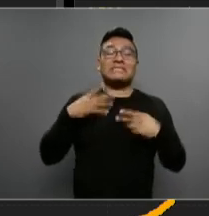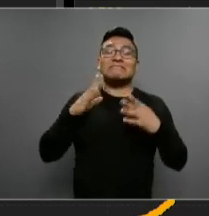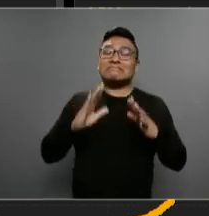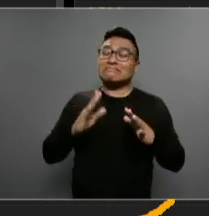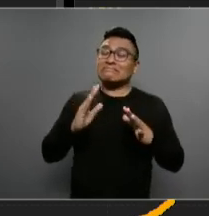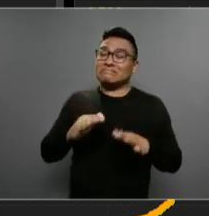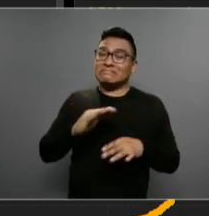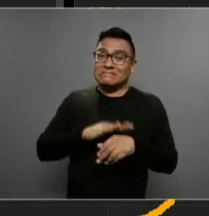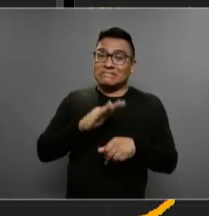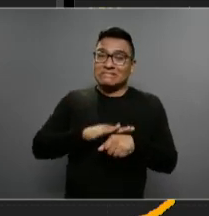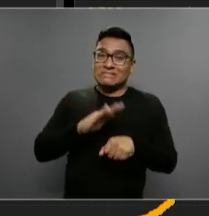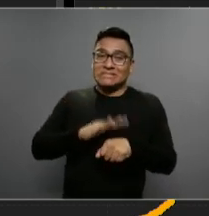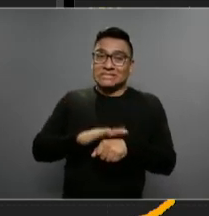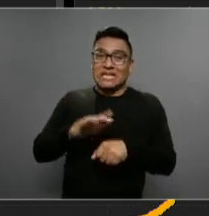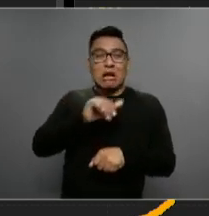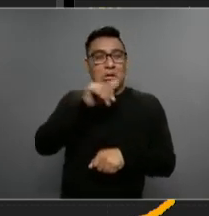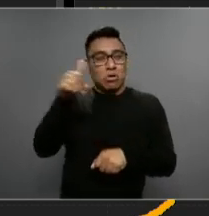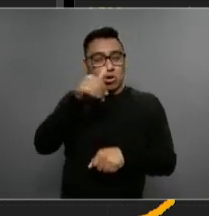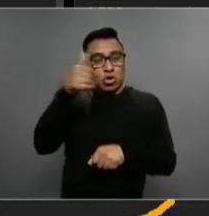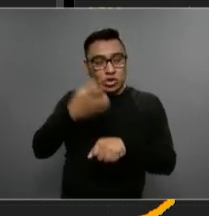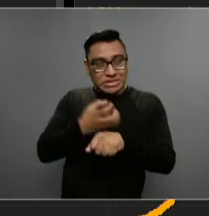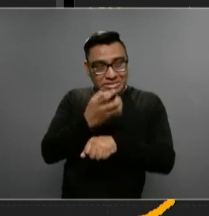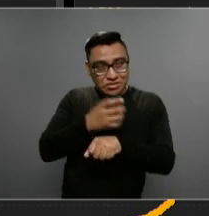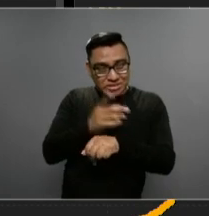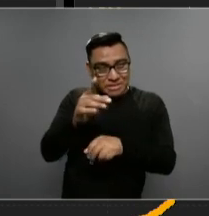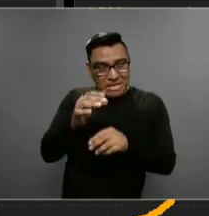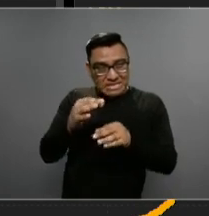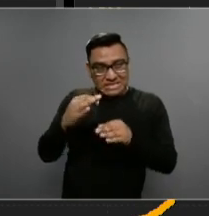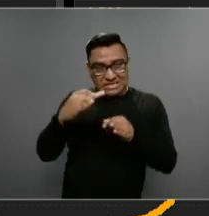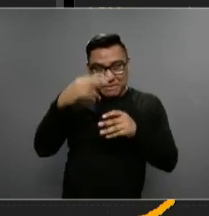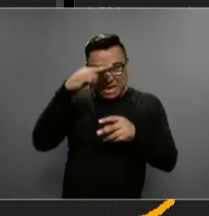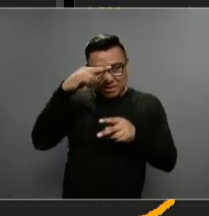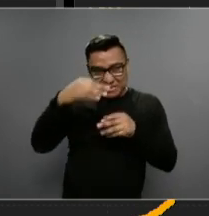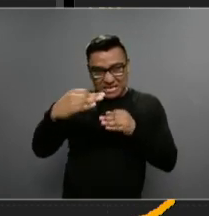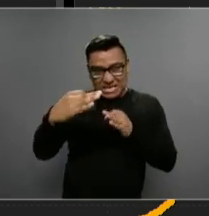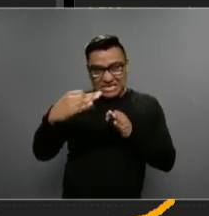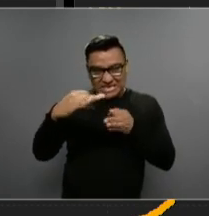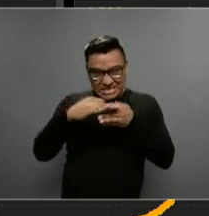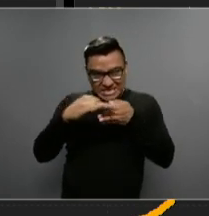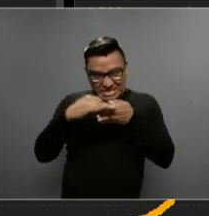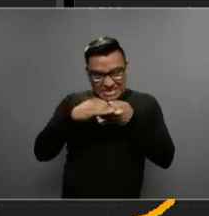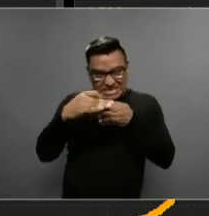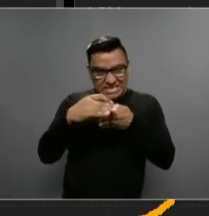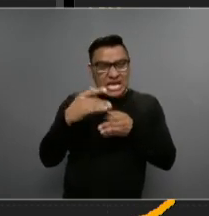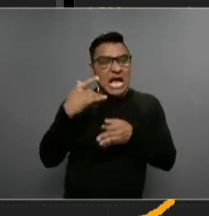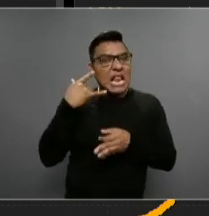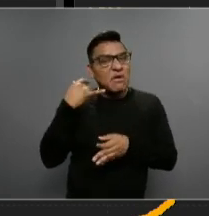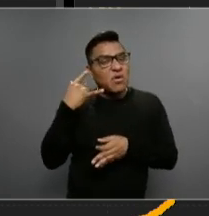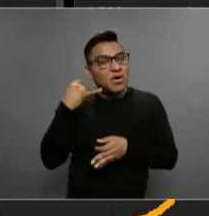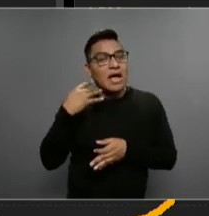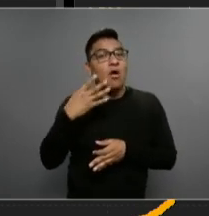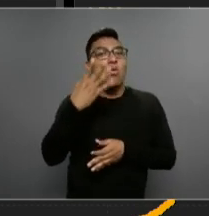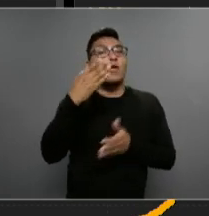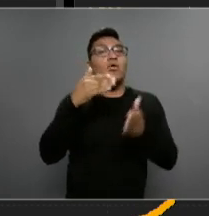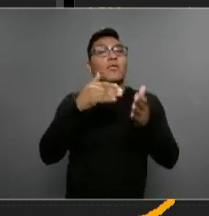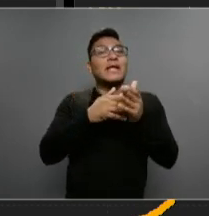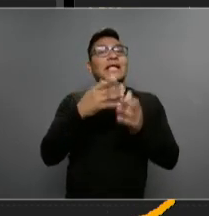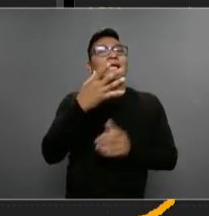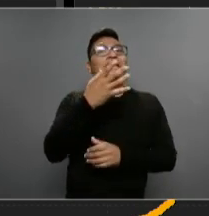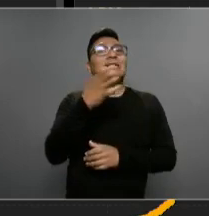casos ya es el estado que está más cerquita de México, que es California. Acumula